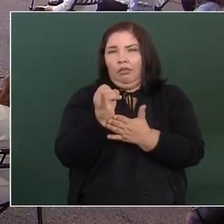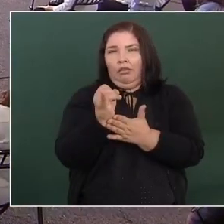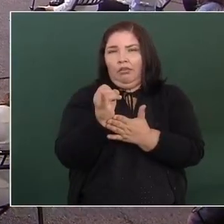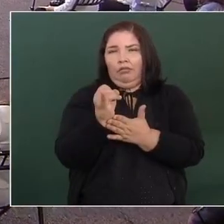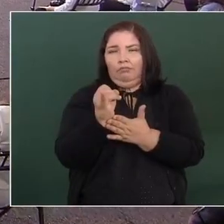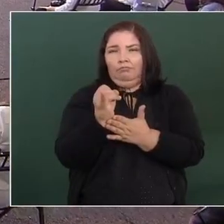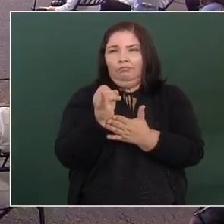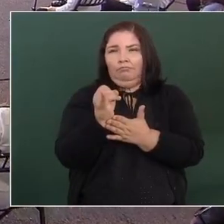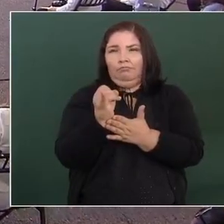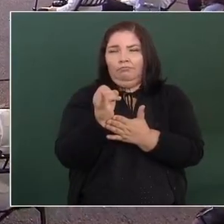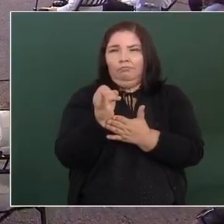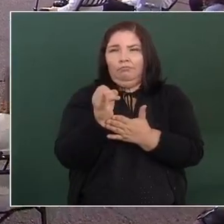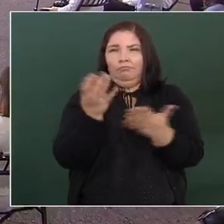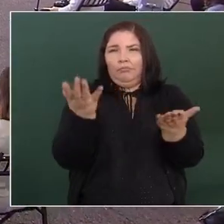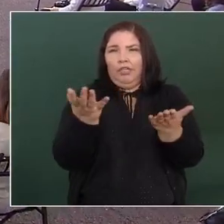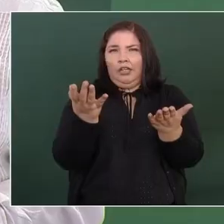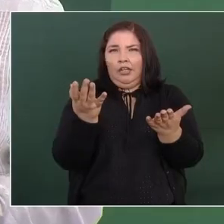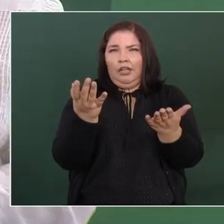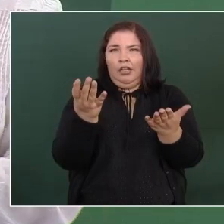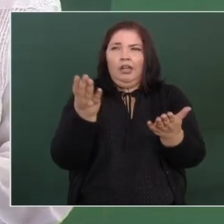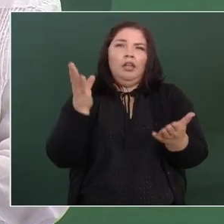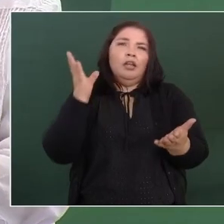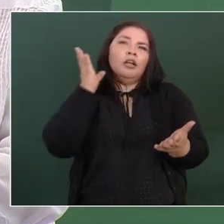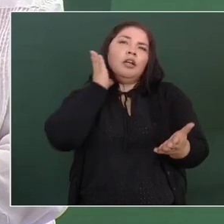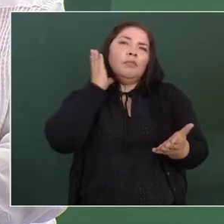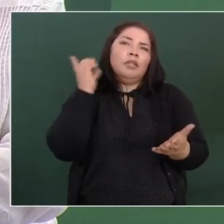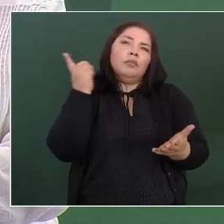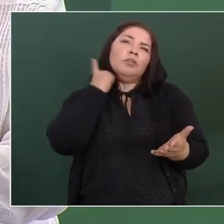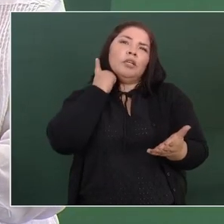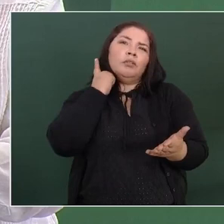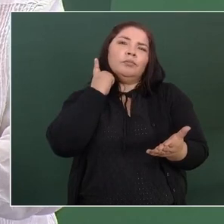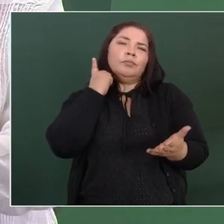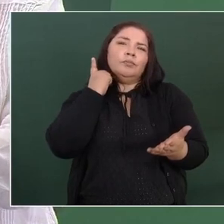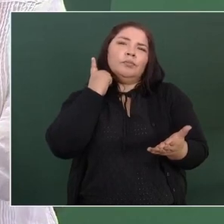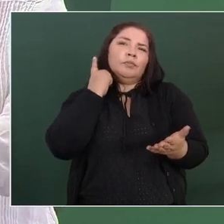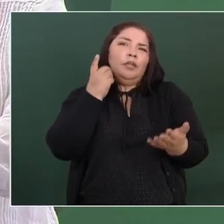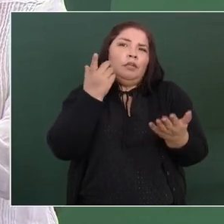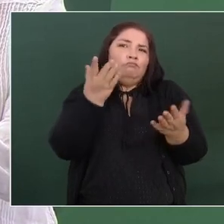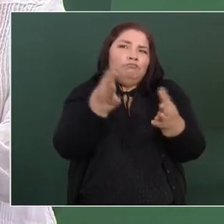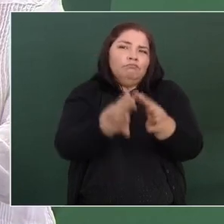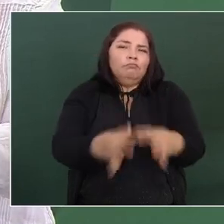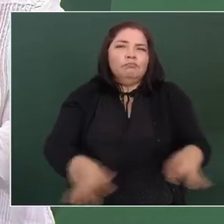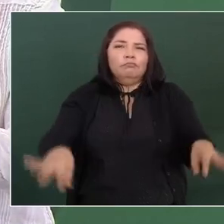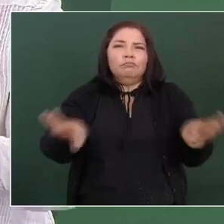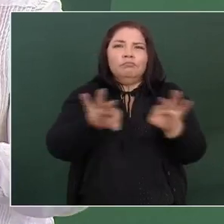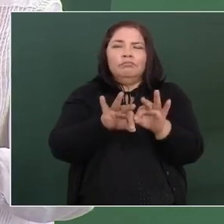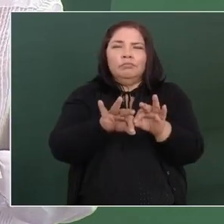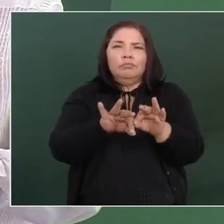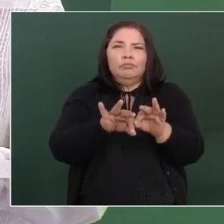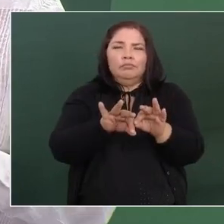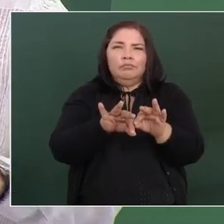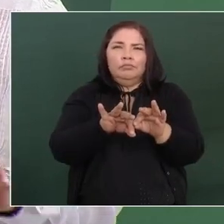con la Cámara de Diputados. Es importante también